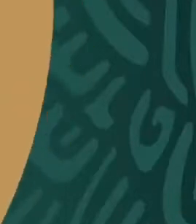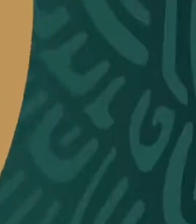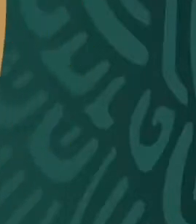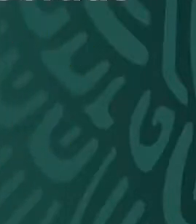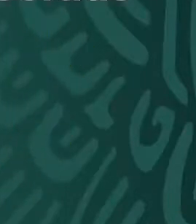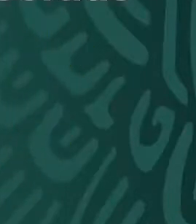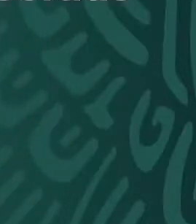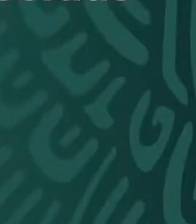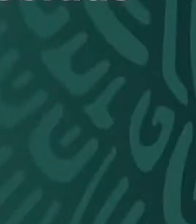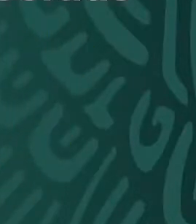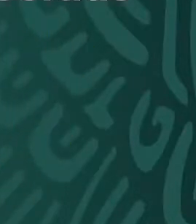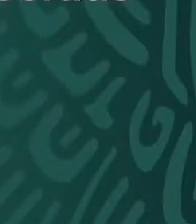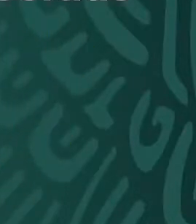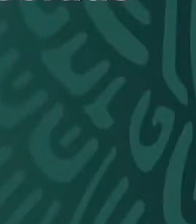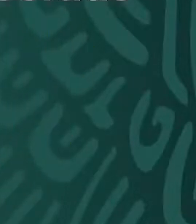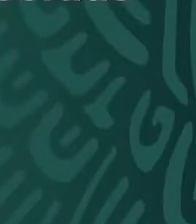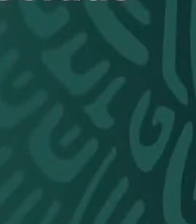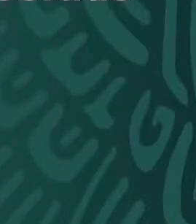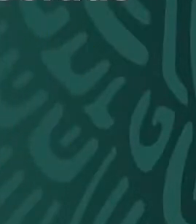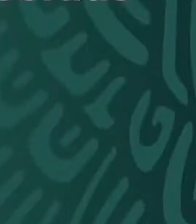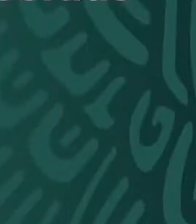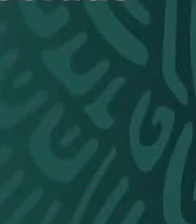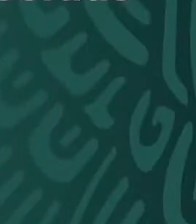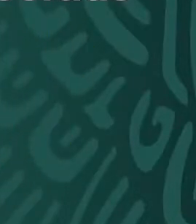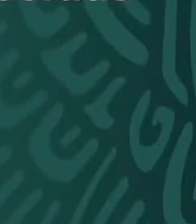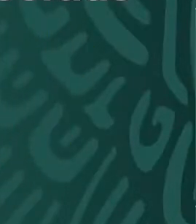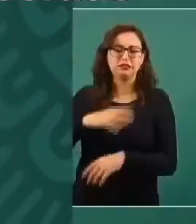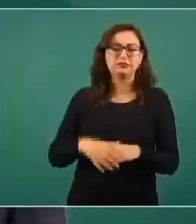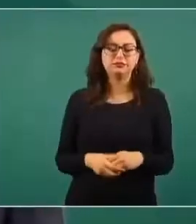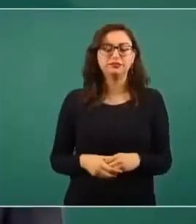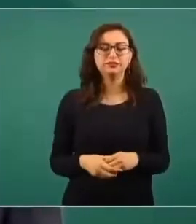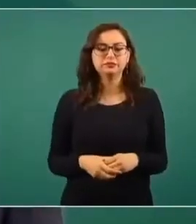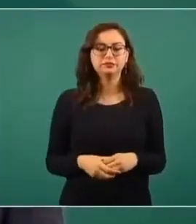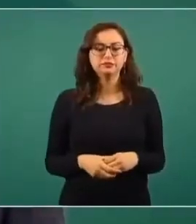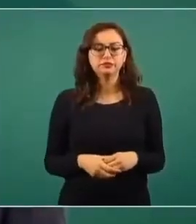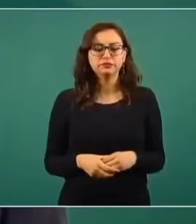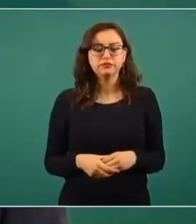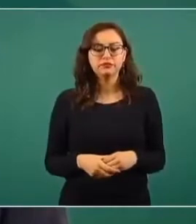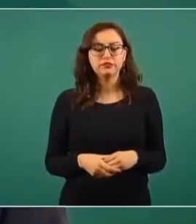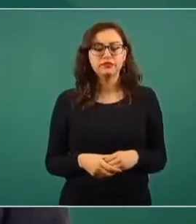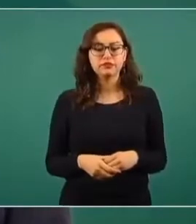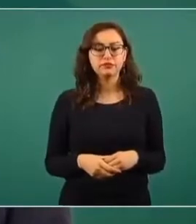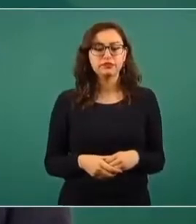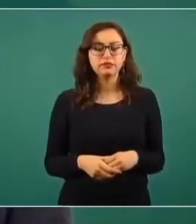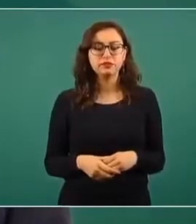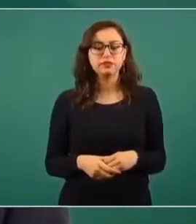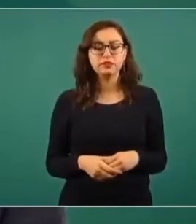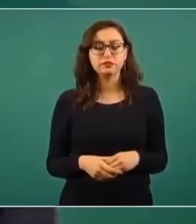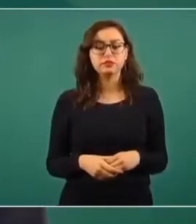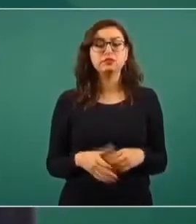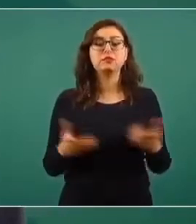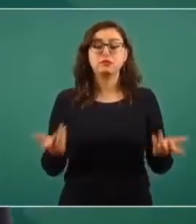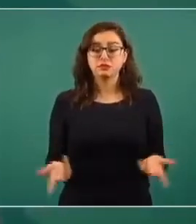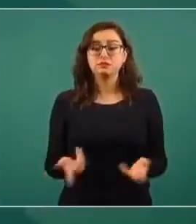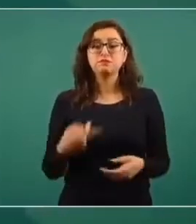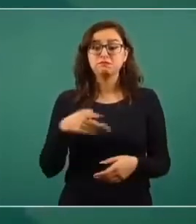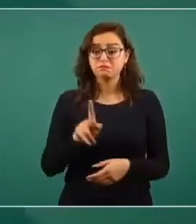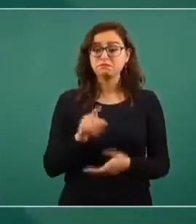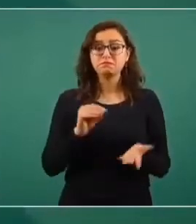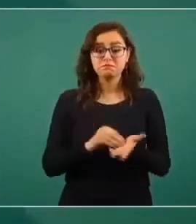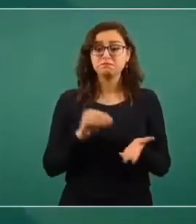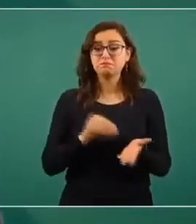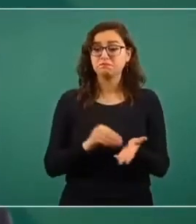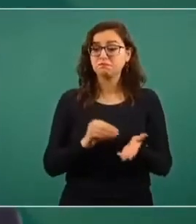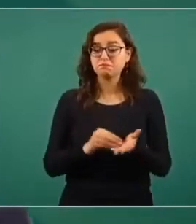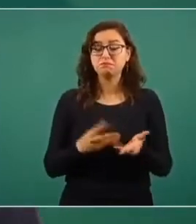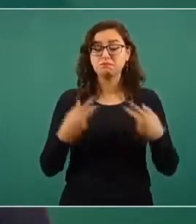de Búsqueda de Personas Desaparecidas. Sin embargo, y a pesar de que se mantiene la existencia de este fenómeno delictivo, hay